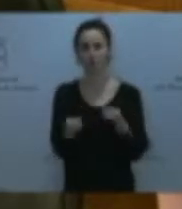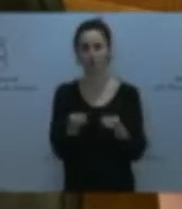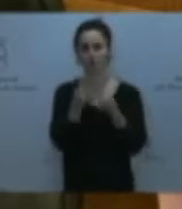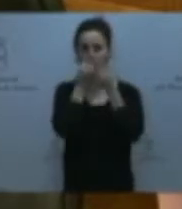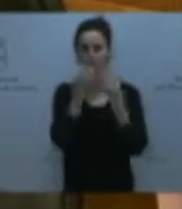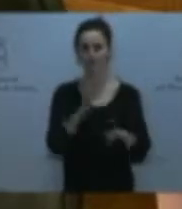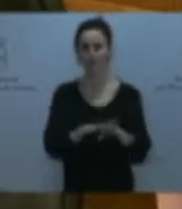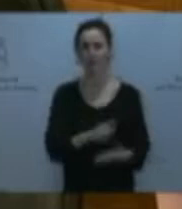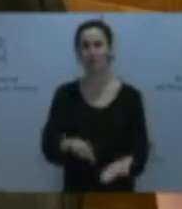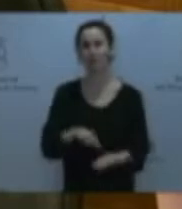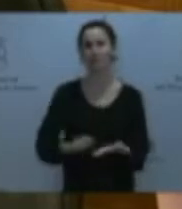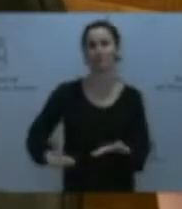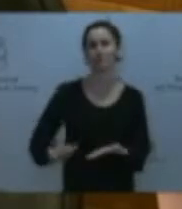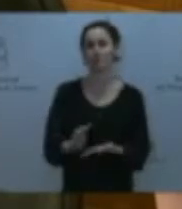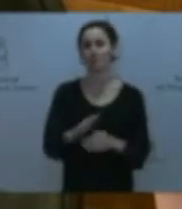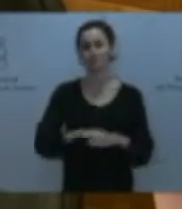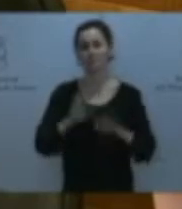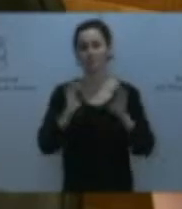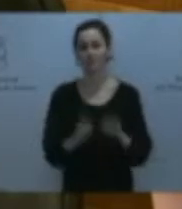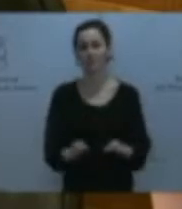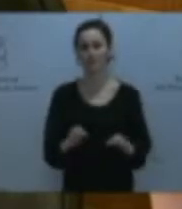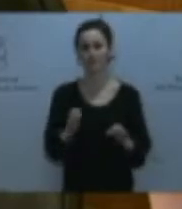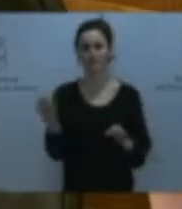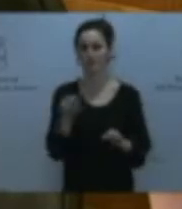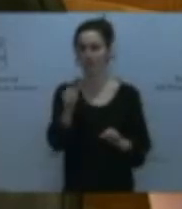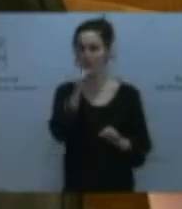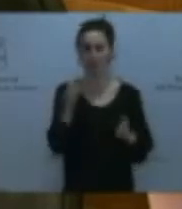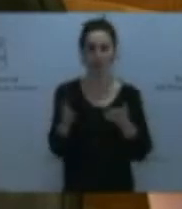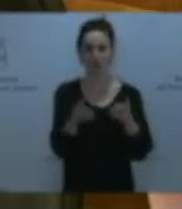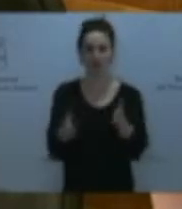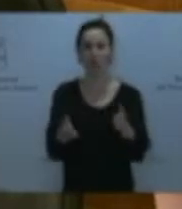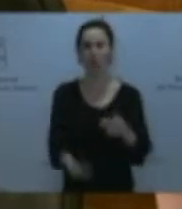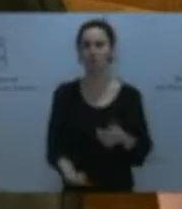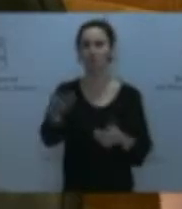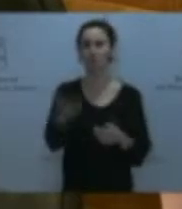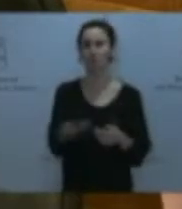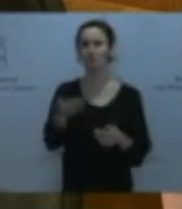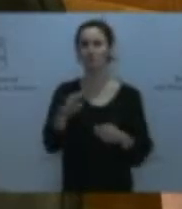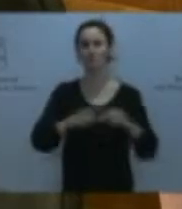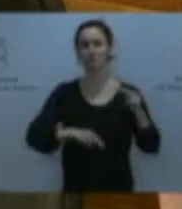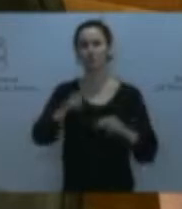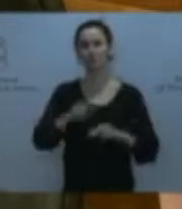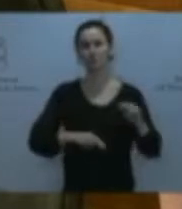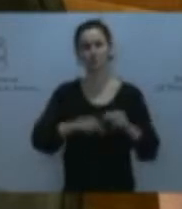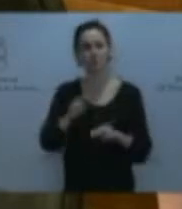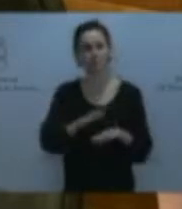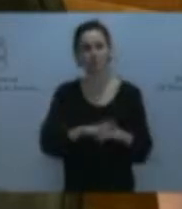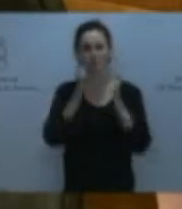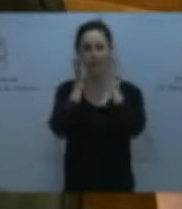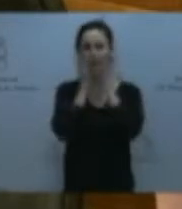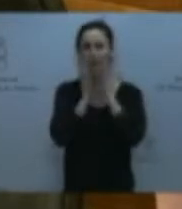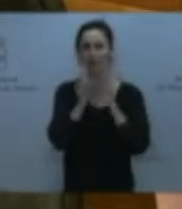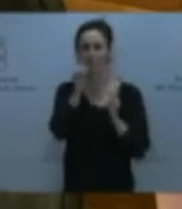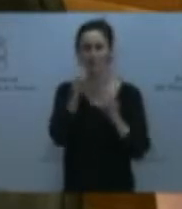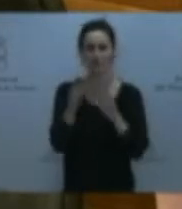exigir financiación para las cuencas hidrográficas. Son imprescindibles las obras de saneamiento en los ríos. Es de risa que